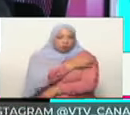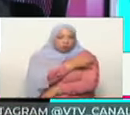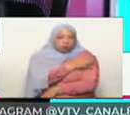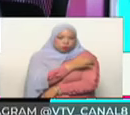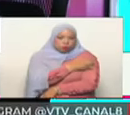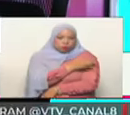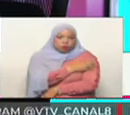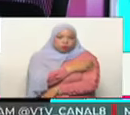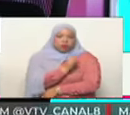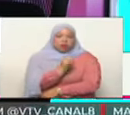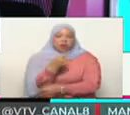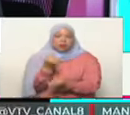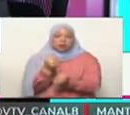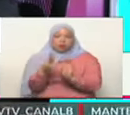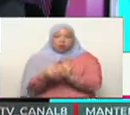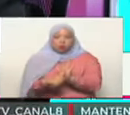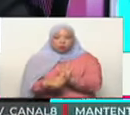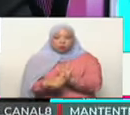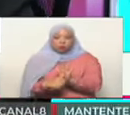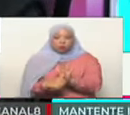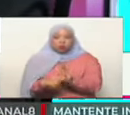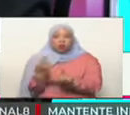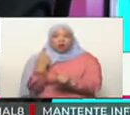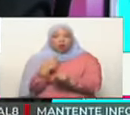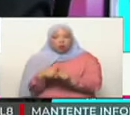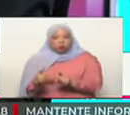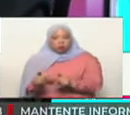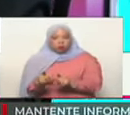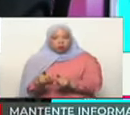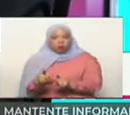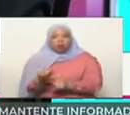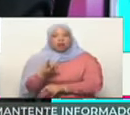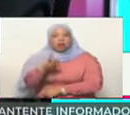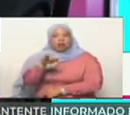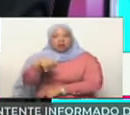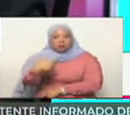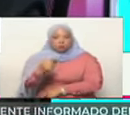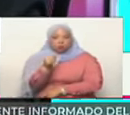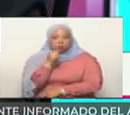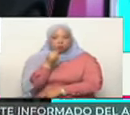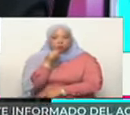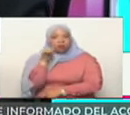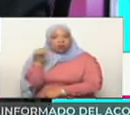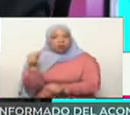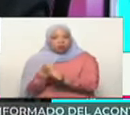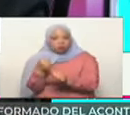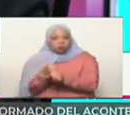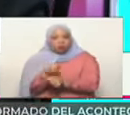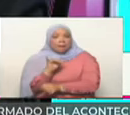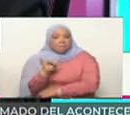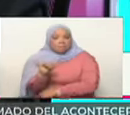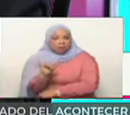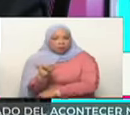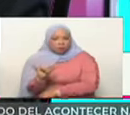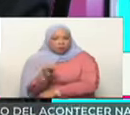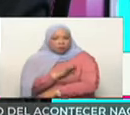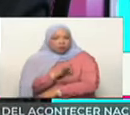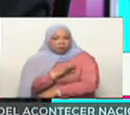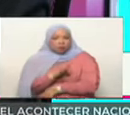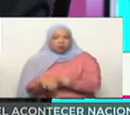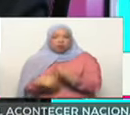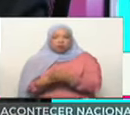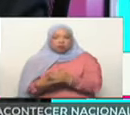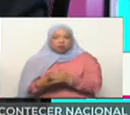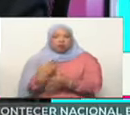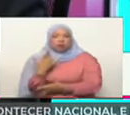de las líneas de corrupción. La otra línea es Julio Borges, denunciado por ellos mismos, por el propio Tomás Guanipa